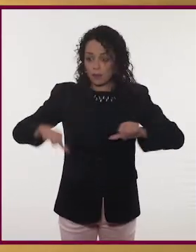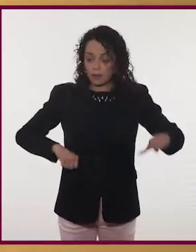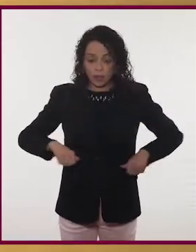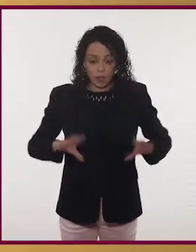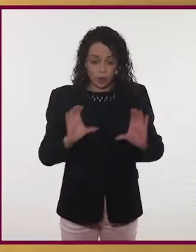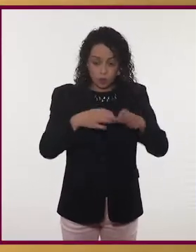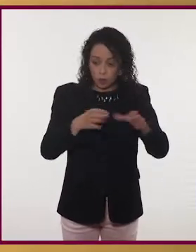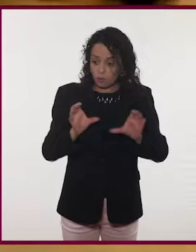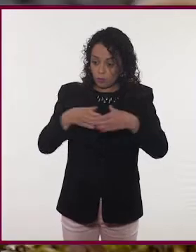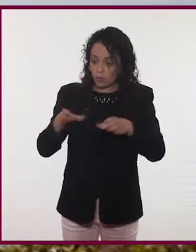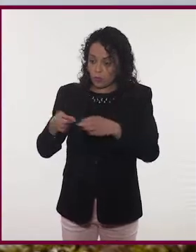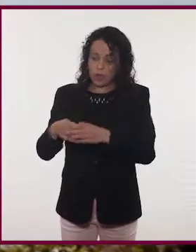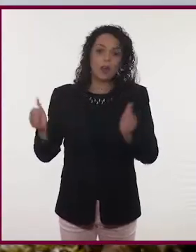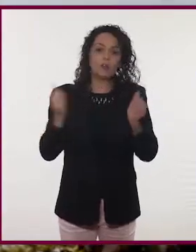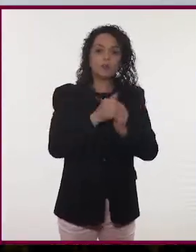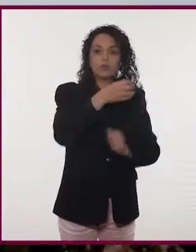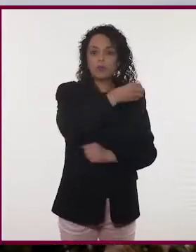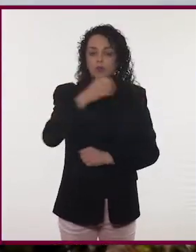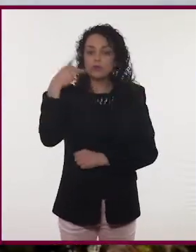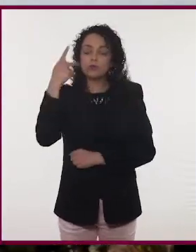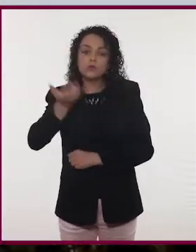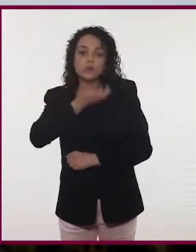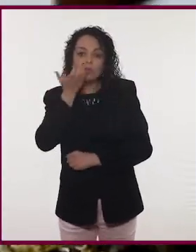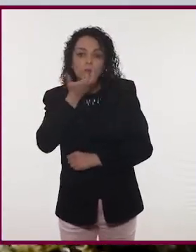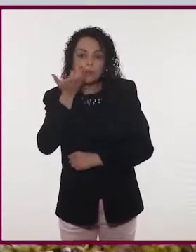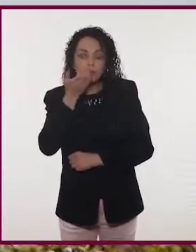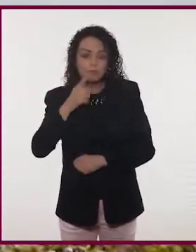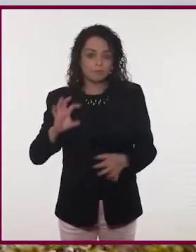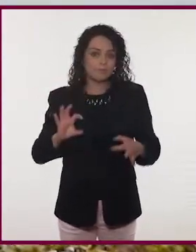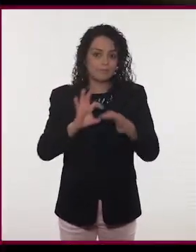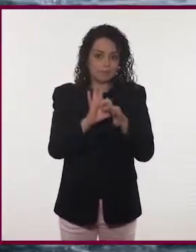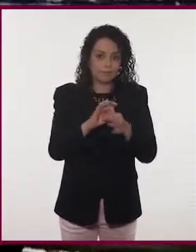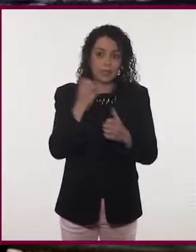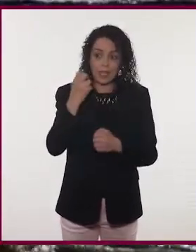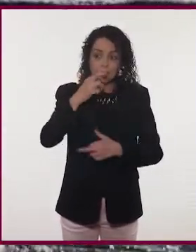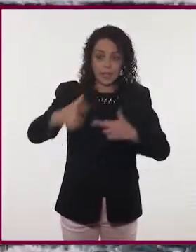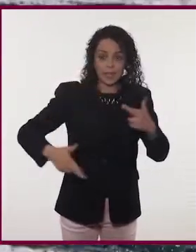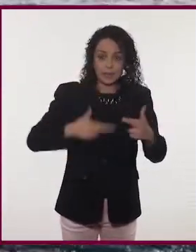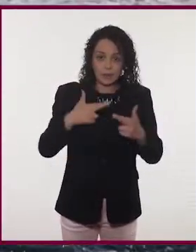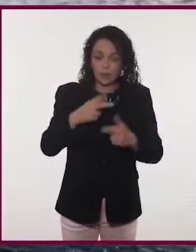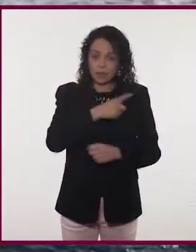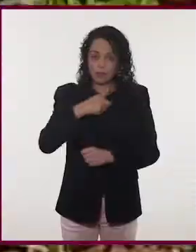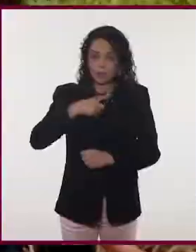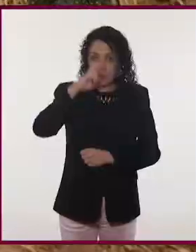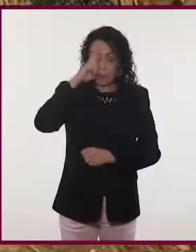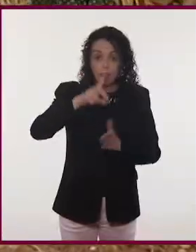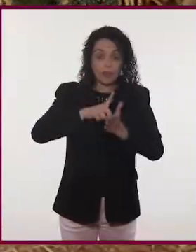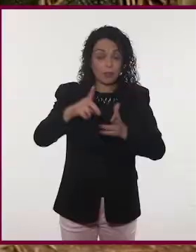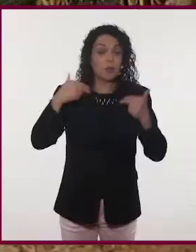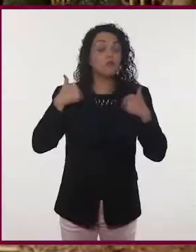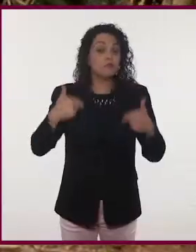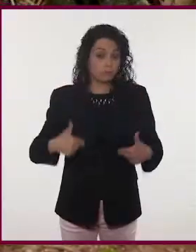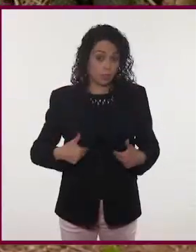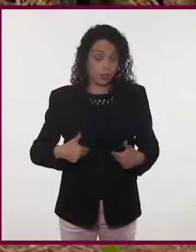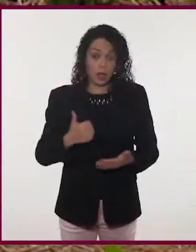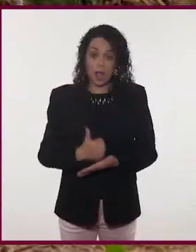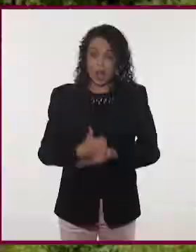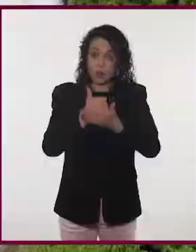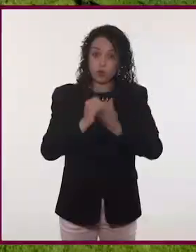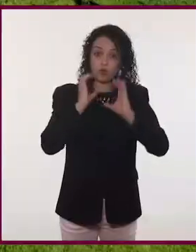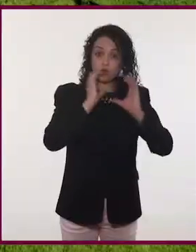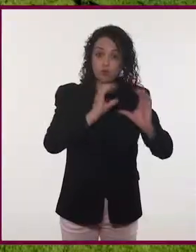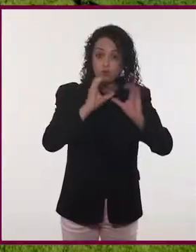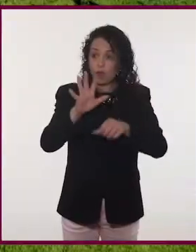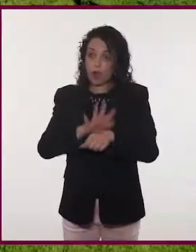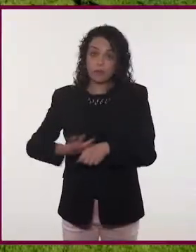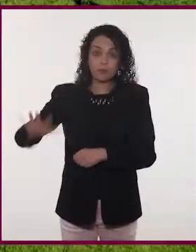que te ofrece la comunidad se organizan conforme a las tradiciones y costumbres de la región. Respeta los derechos humanos. Ayuda